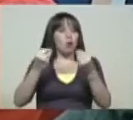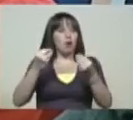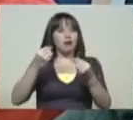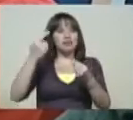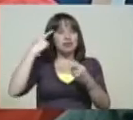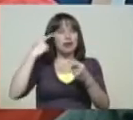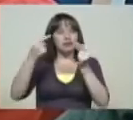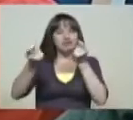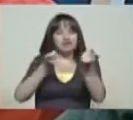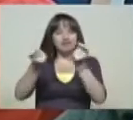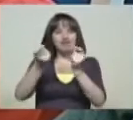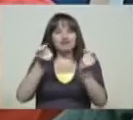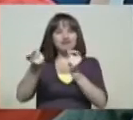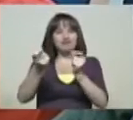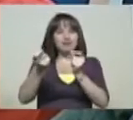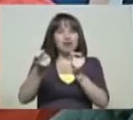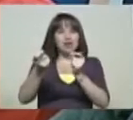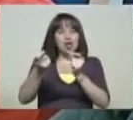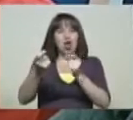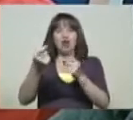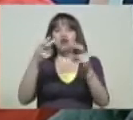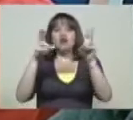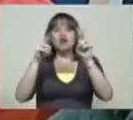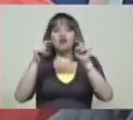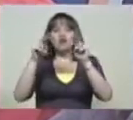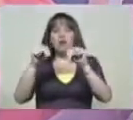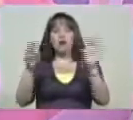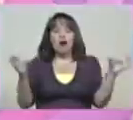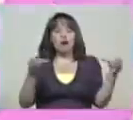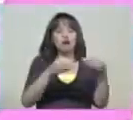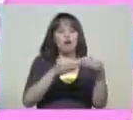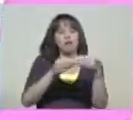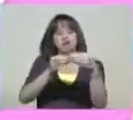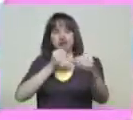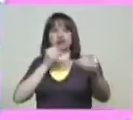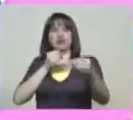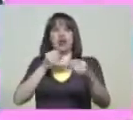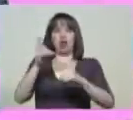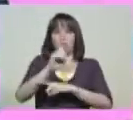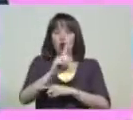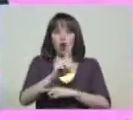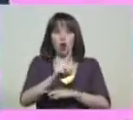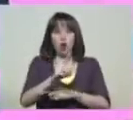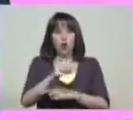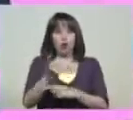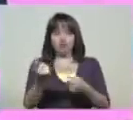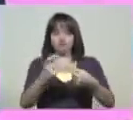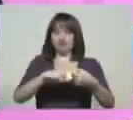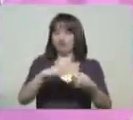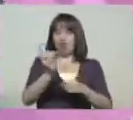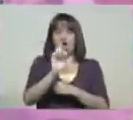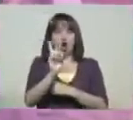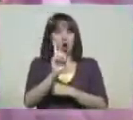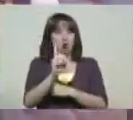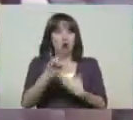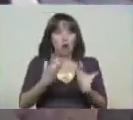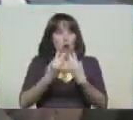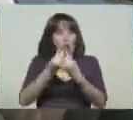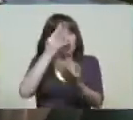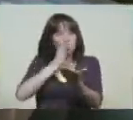Y nos dijo, nunca se sumen a ningún grupo fraccional. Nunca se sumen a ningún grupo